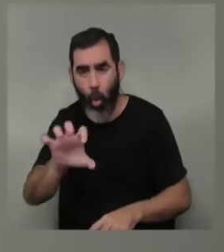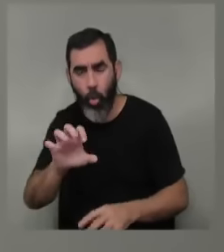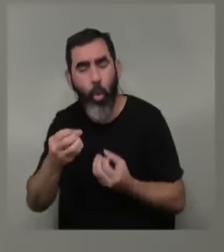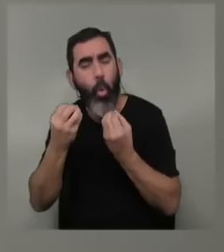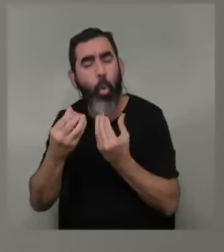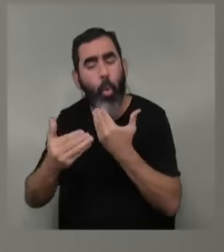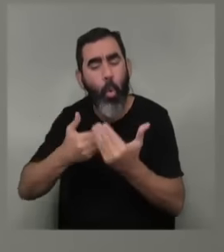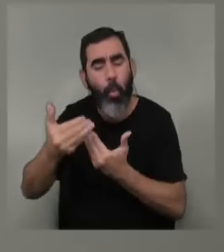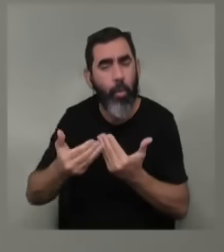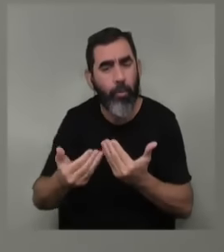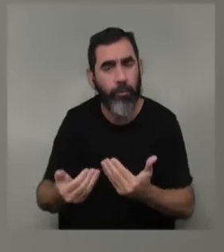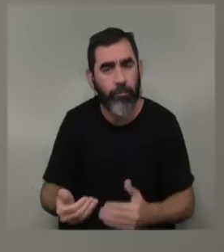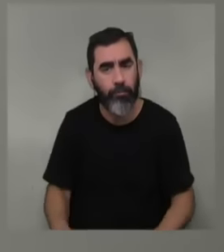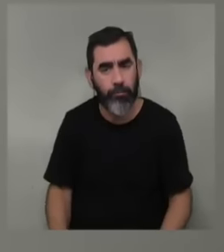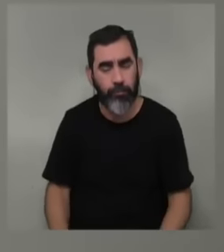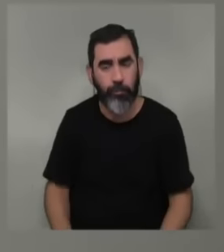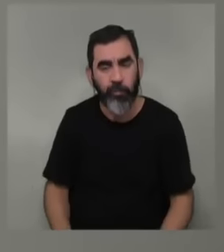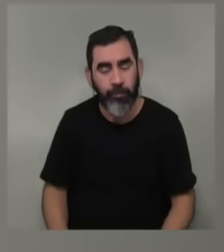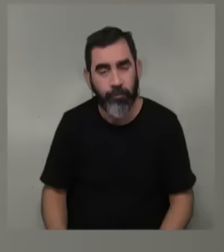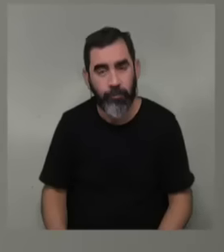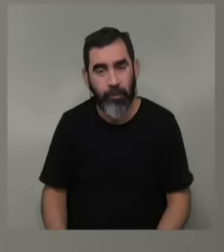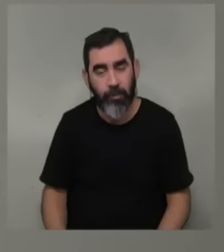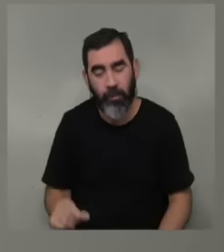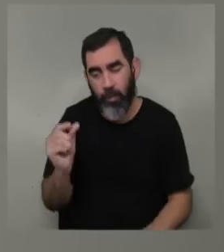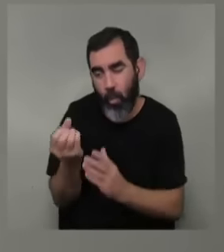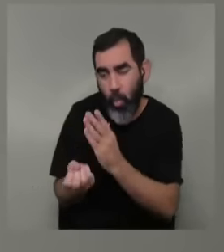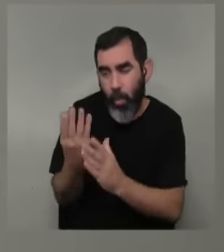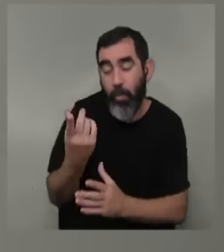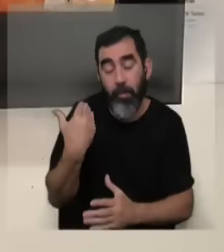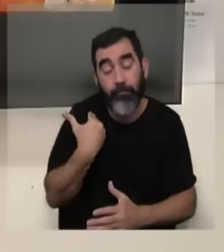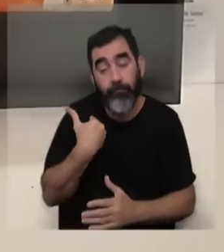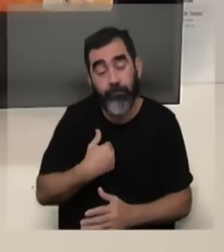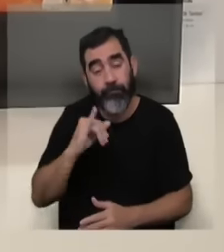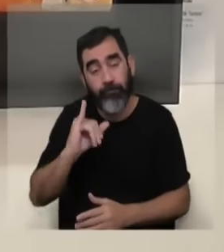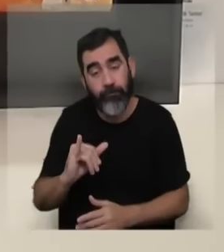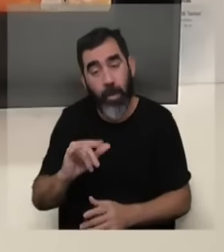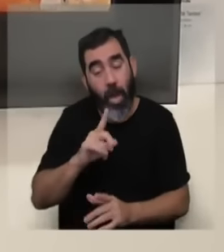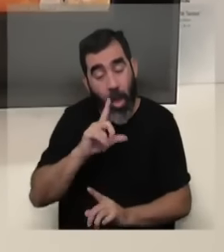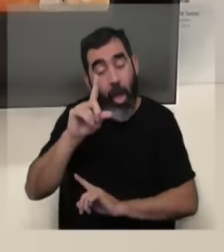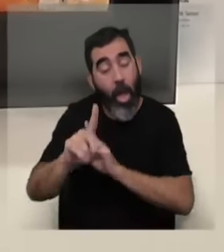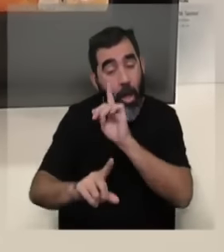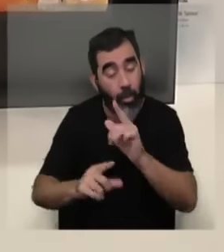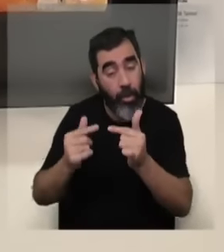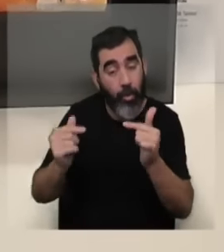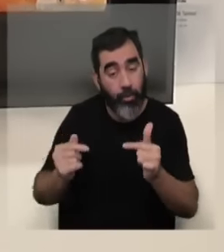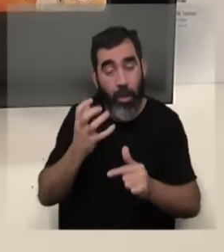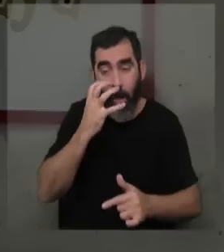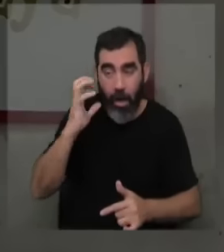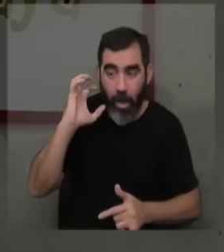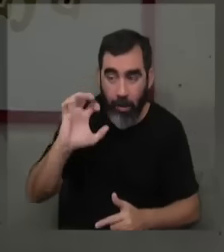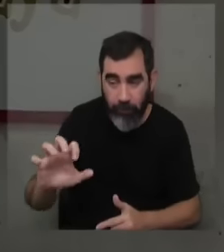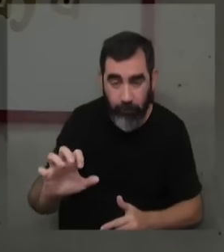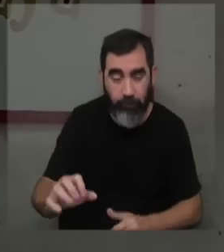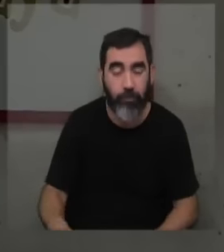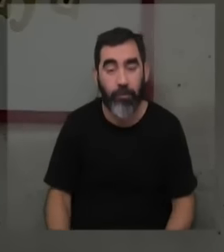funcionando es es relativamente reciente pero lamentablemente también recientes han habido casos